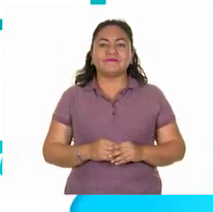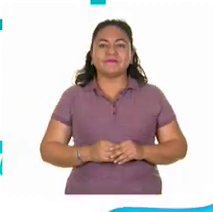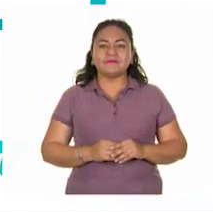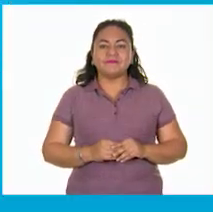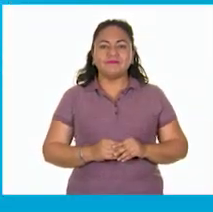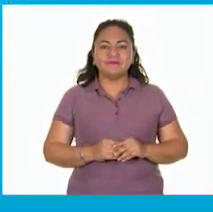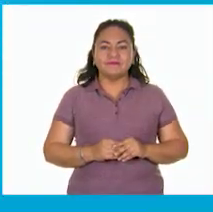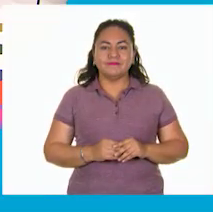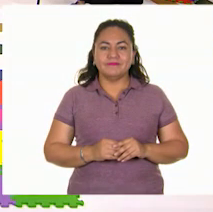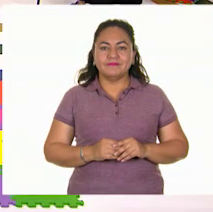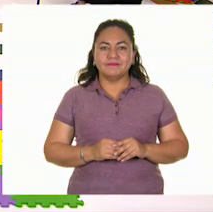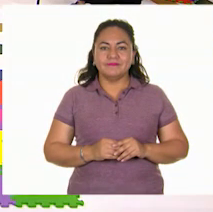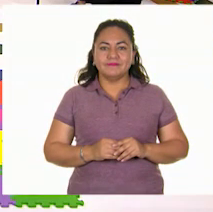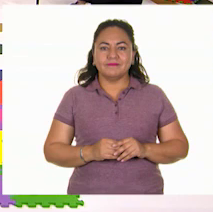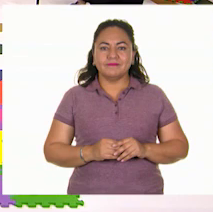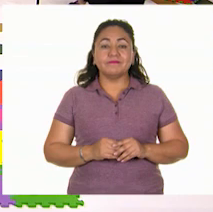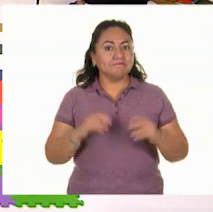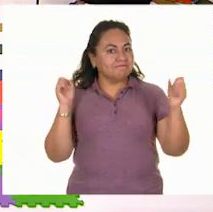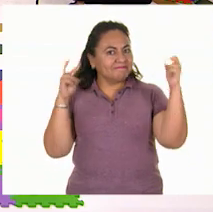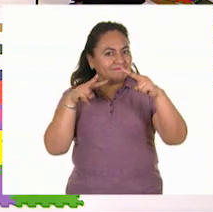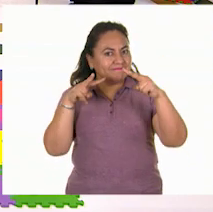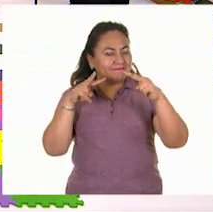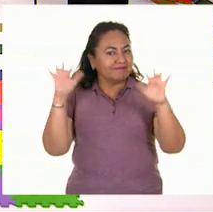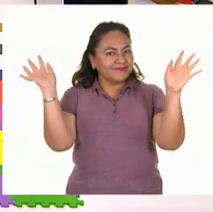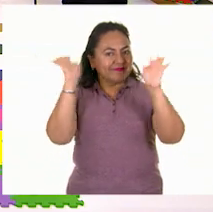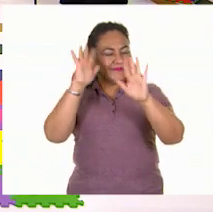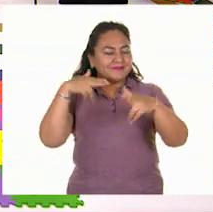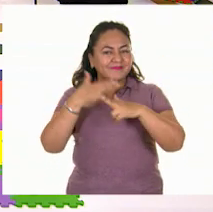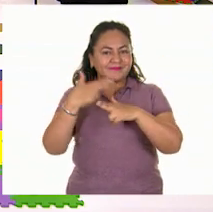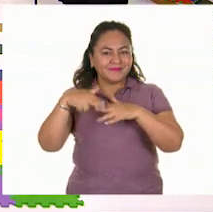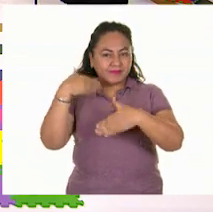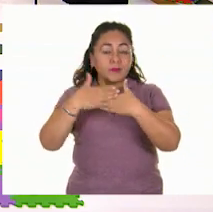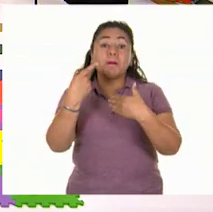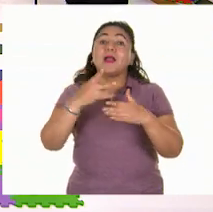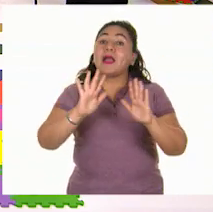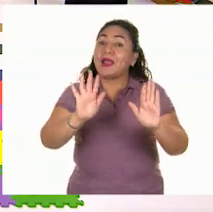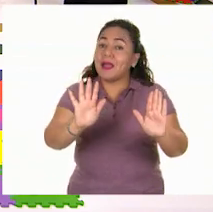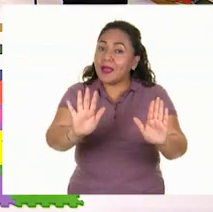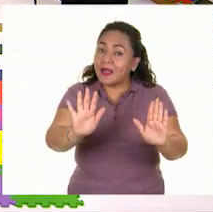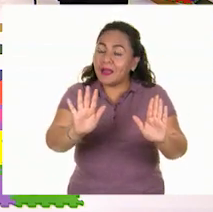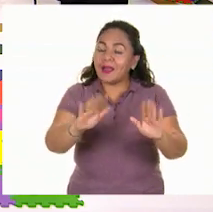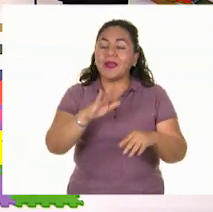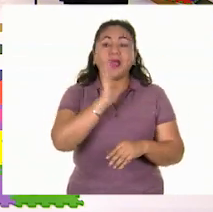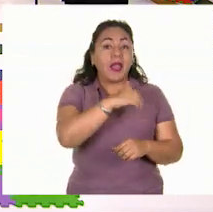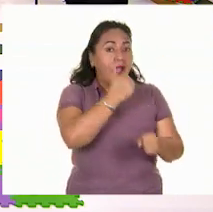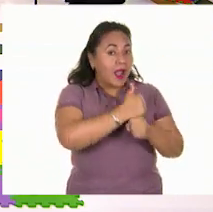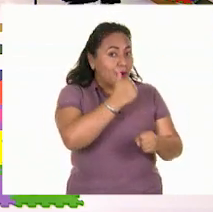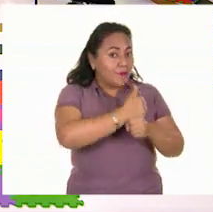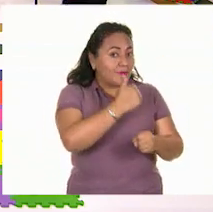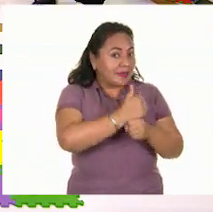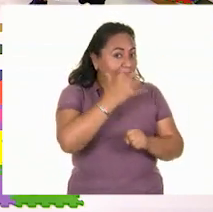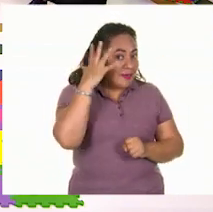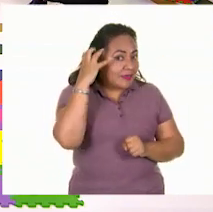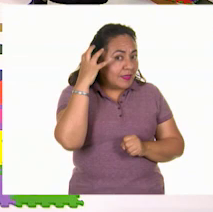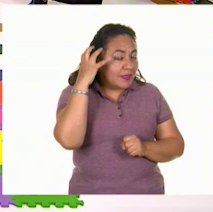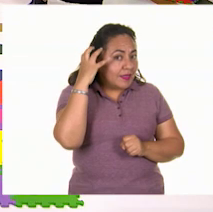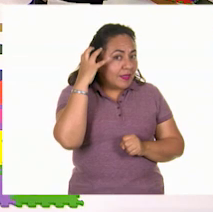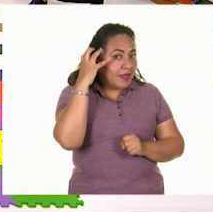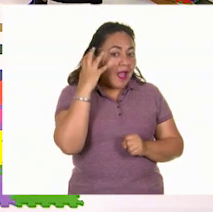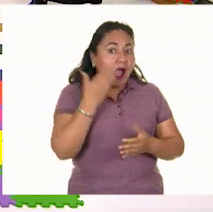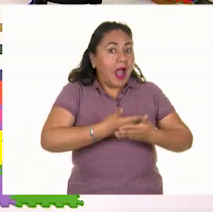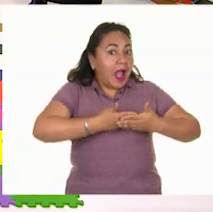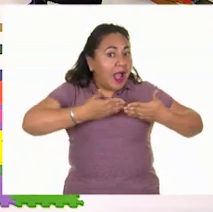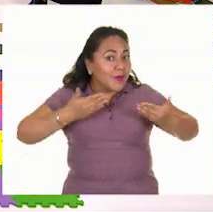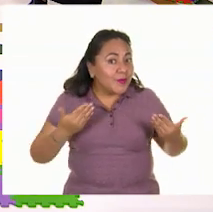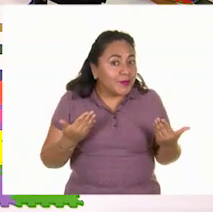Medio. Nos vemos hasta la próxima. Pero antes, abuelita Tencha, ha llegado